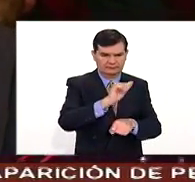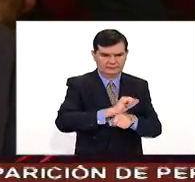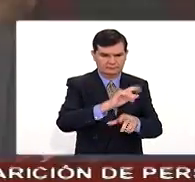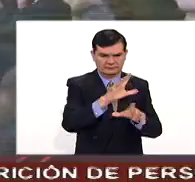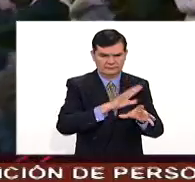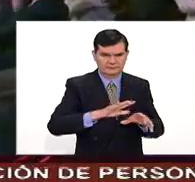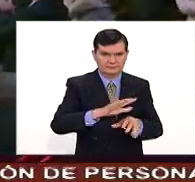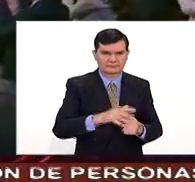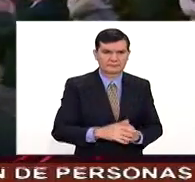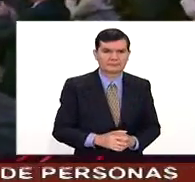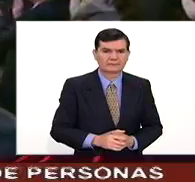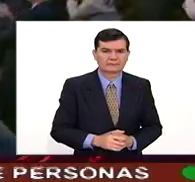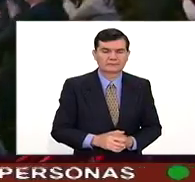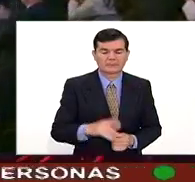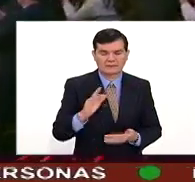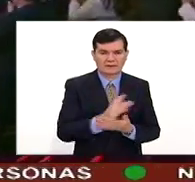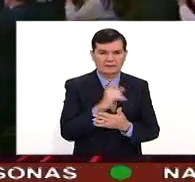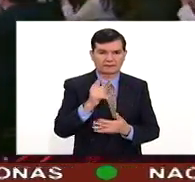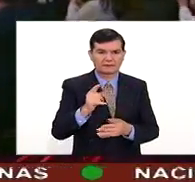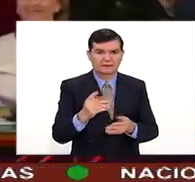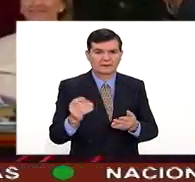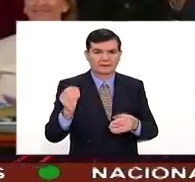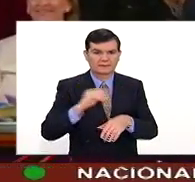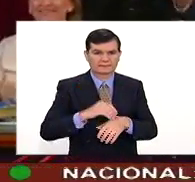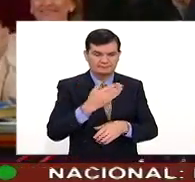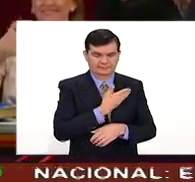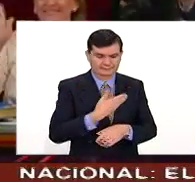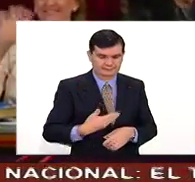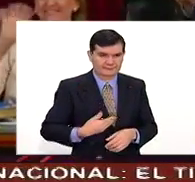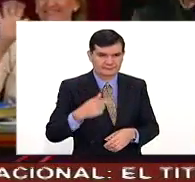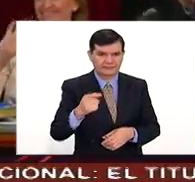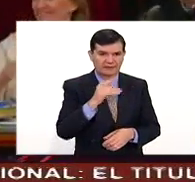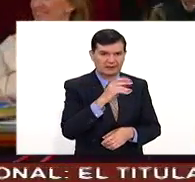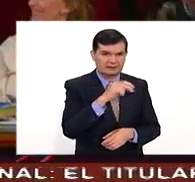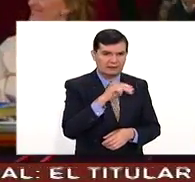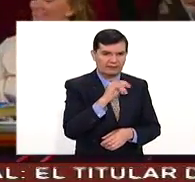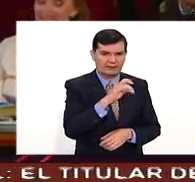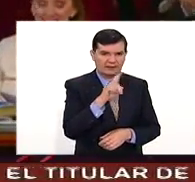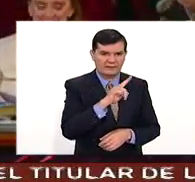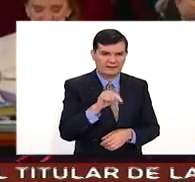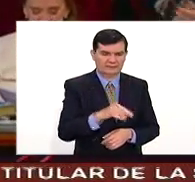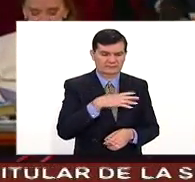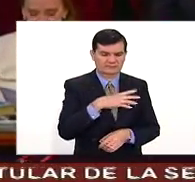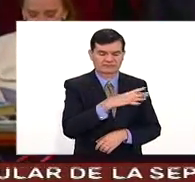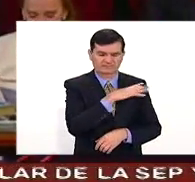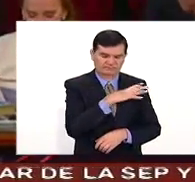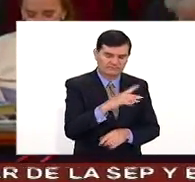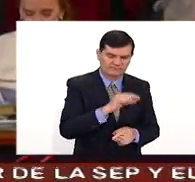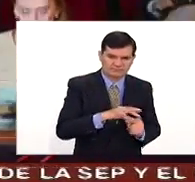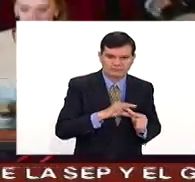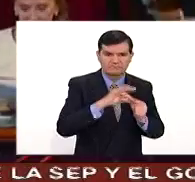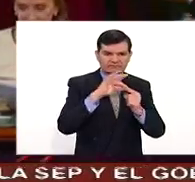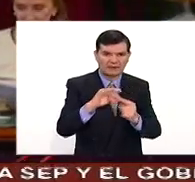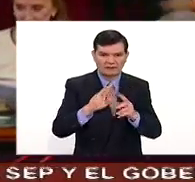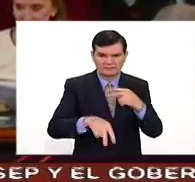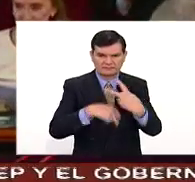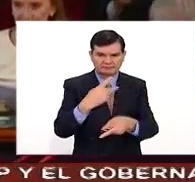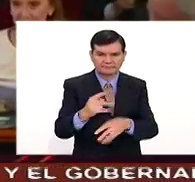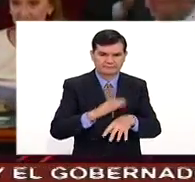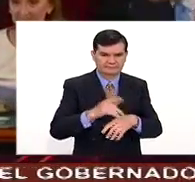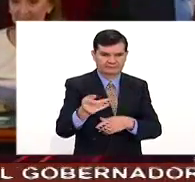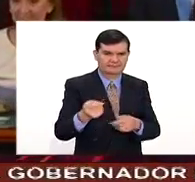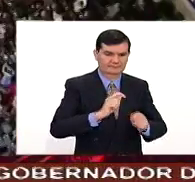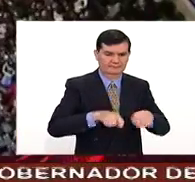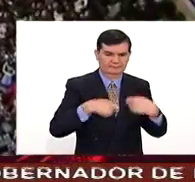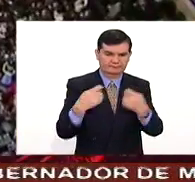Argentina. Y mientras él se convertía en presidente, Cristina Fernández de Kirchner se negó a presentarse a las ceremonias de transmisión de mando,